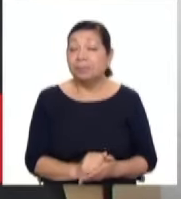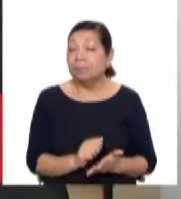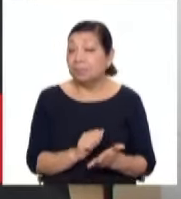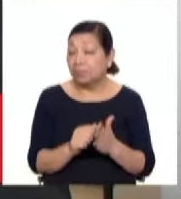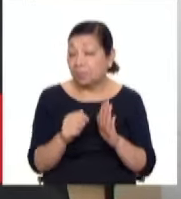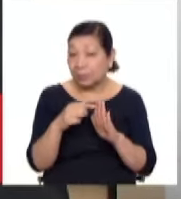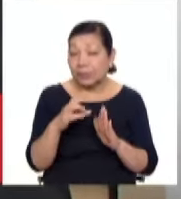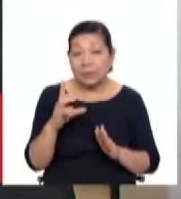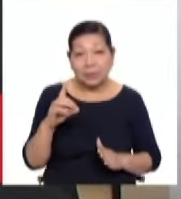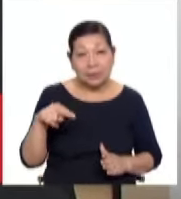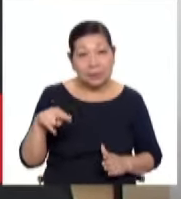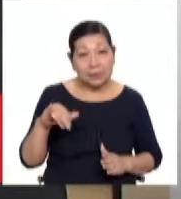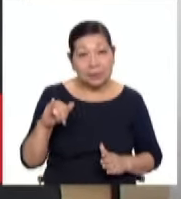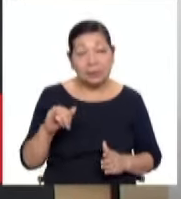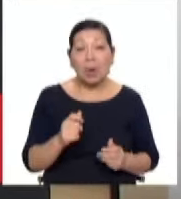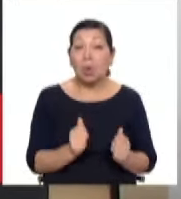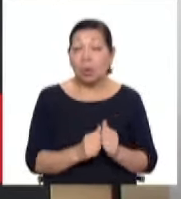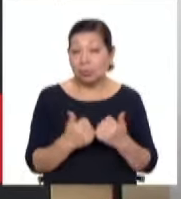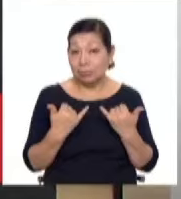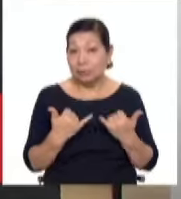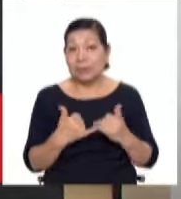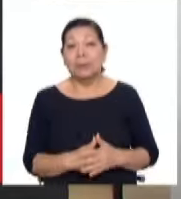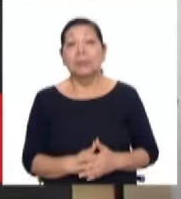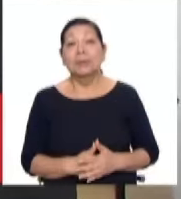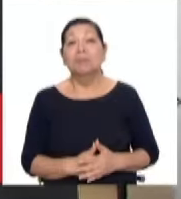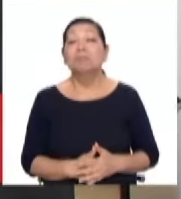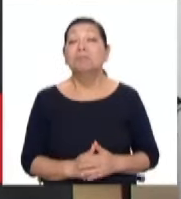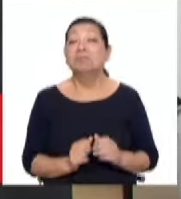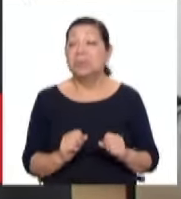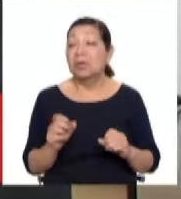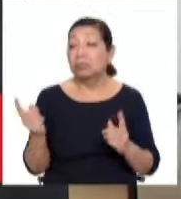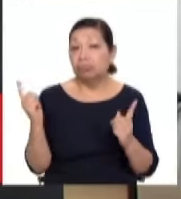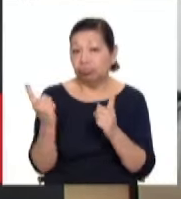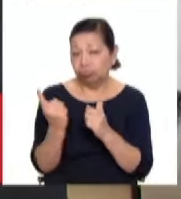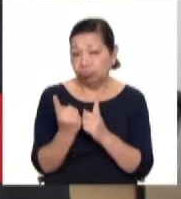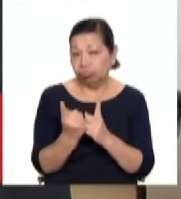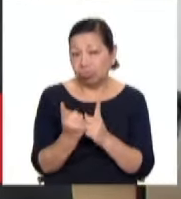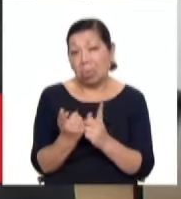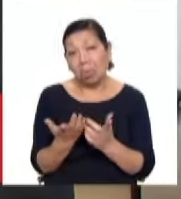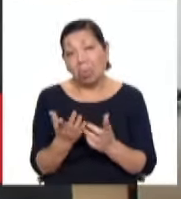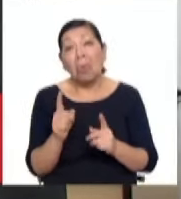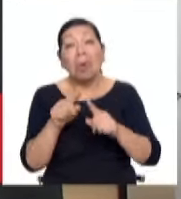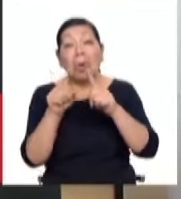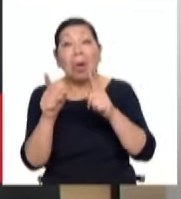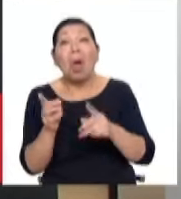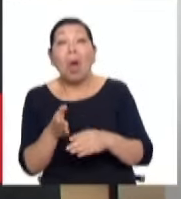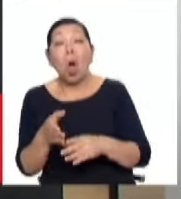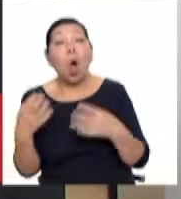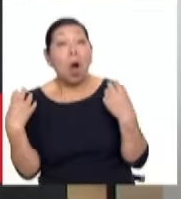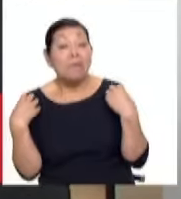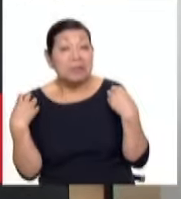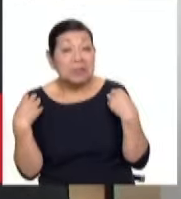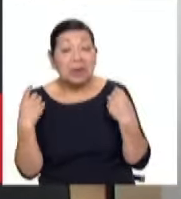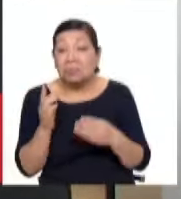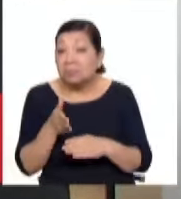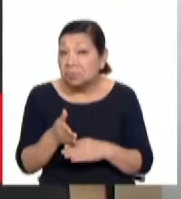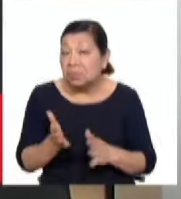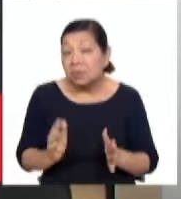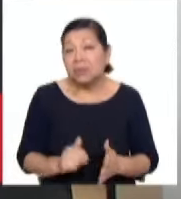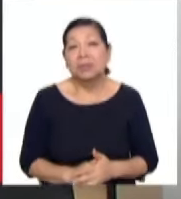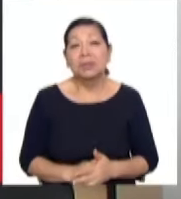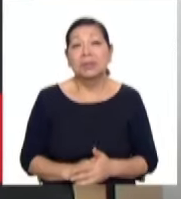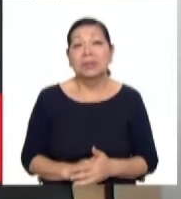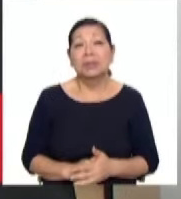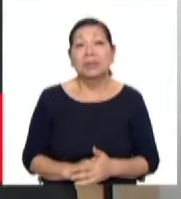inscrito en el DNI de la persona, con esa inscripción se acerca, puede ser a una ventanilla de acá de Mesa de Partes o también